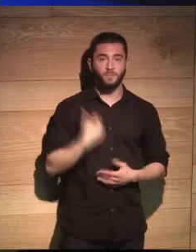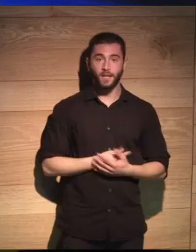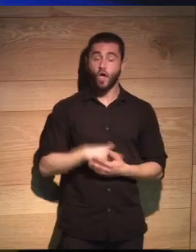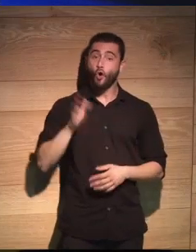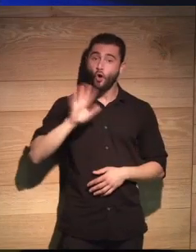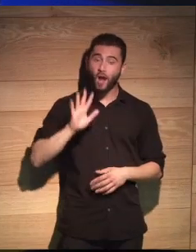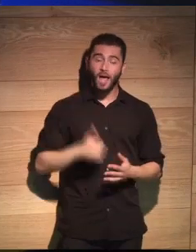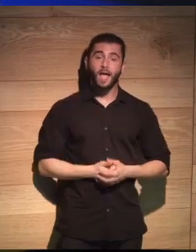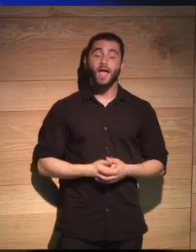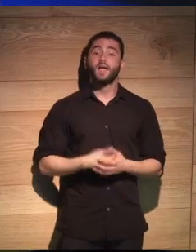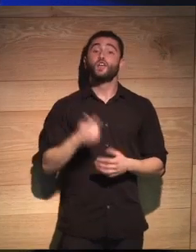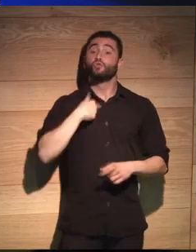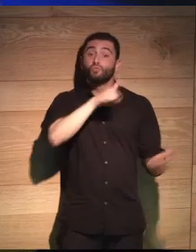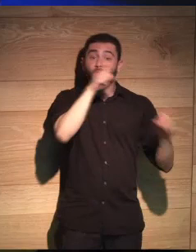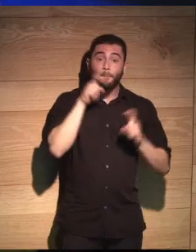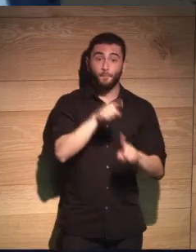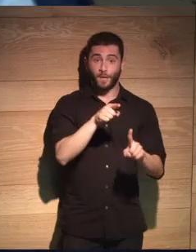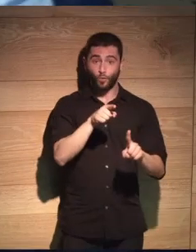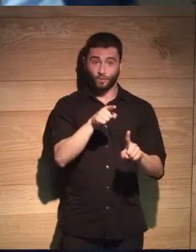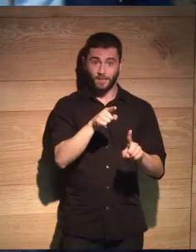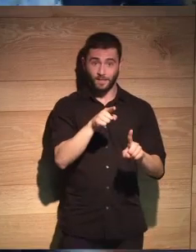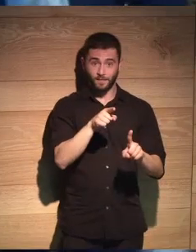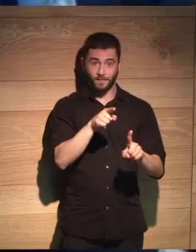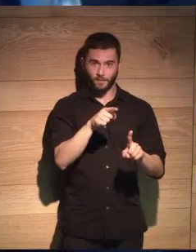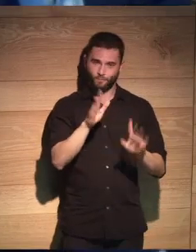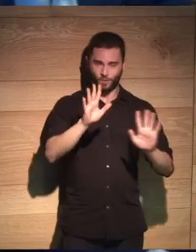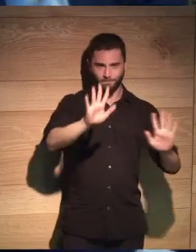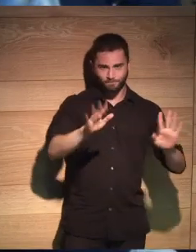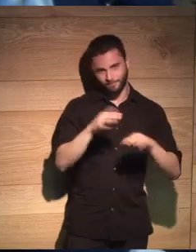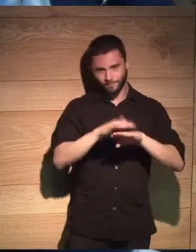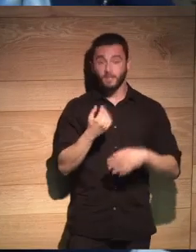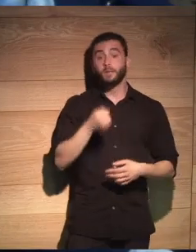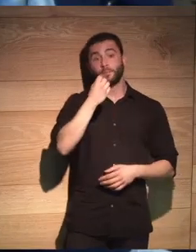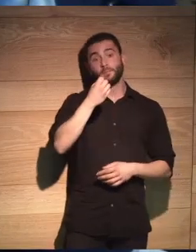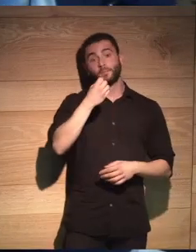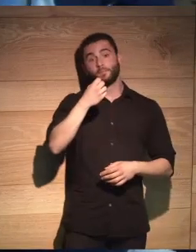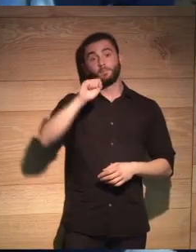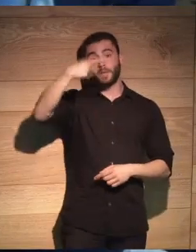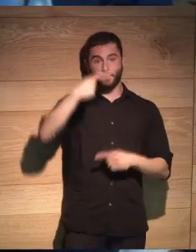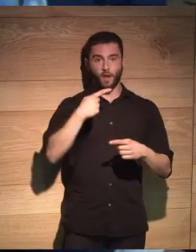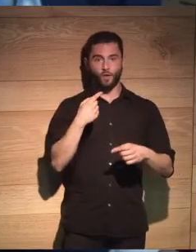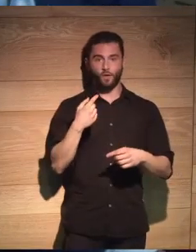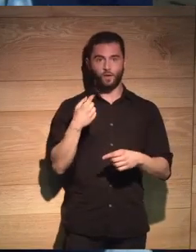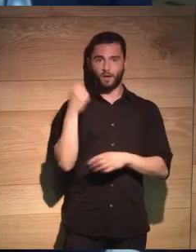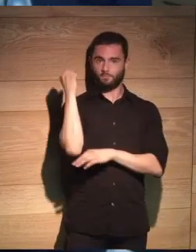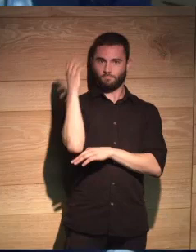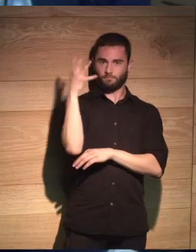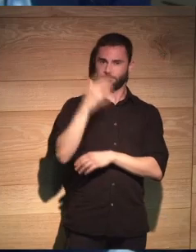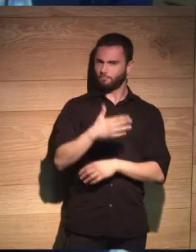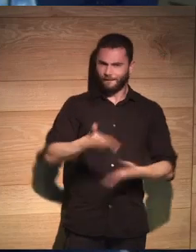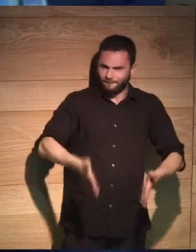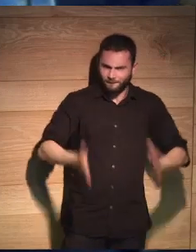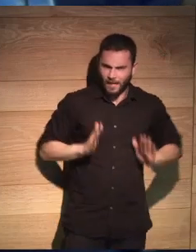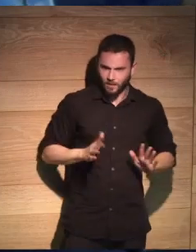Hola. Tengo una pregunta bueno, primero me ha encantado la presentación y me ha parecido muy